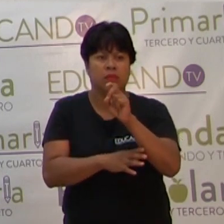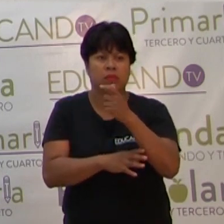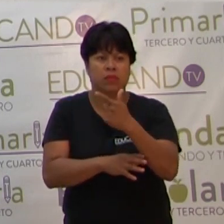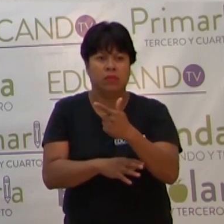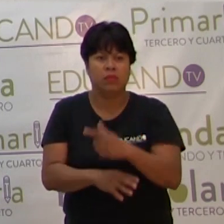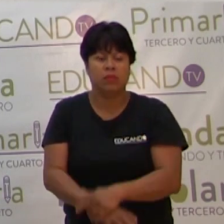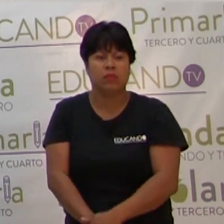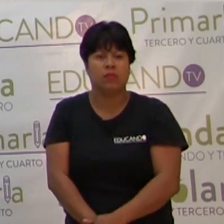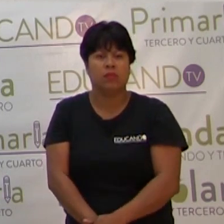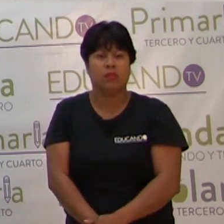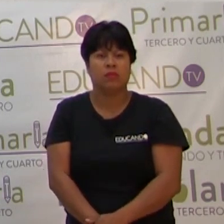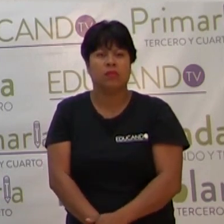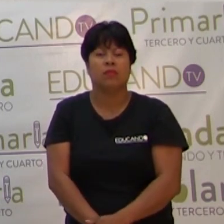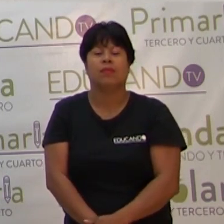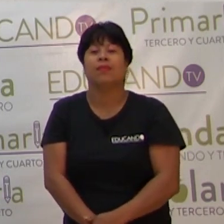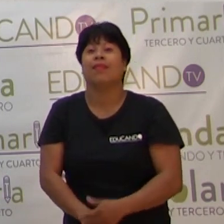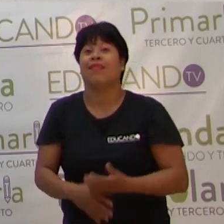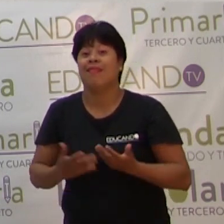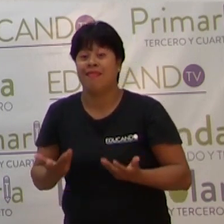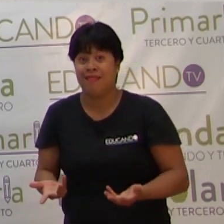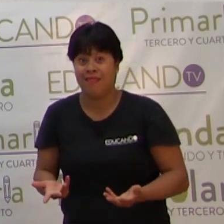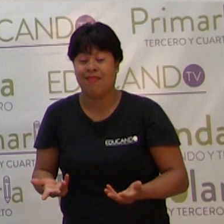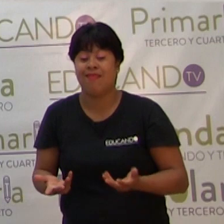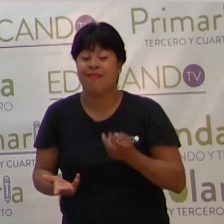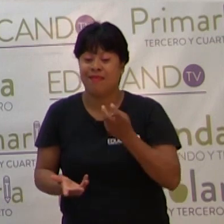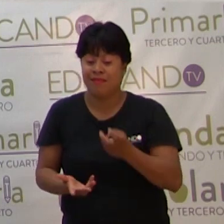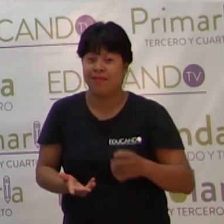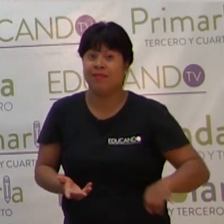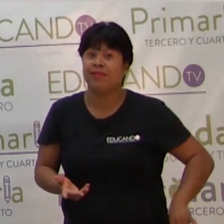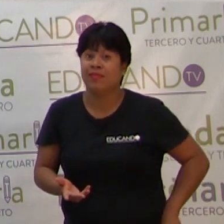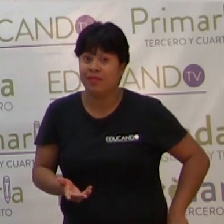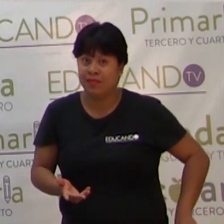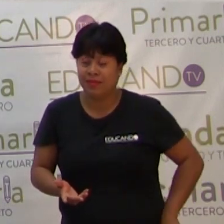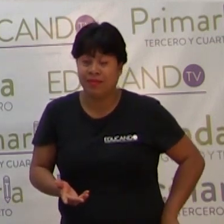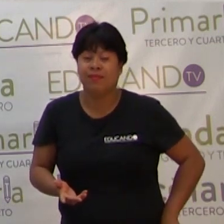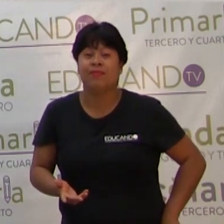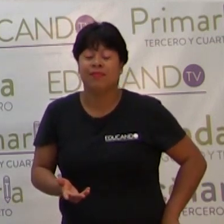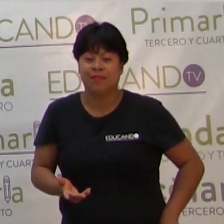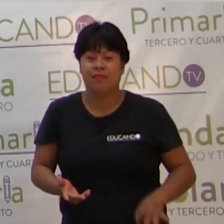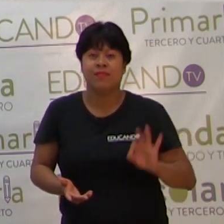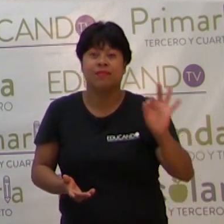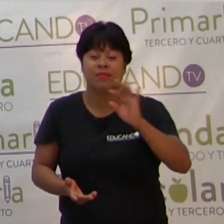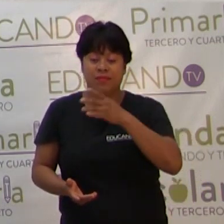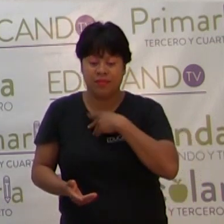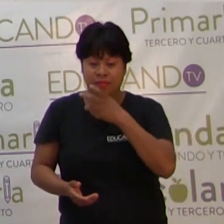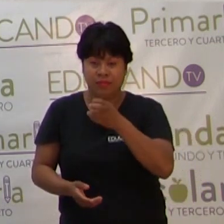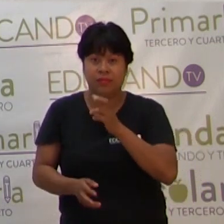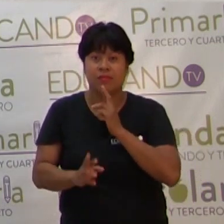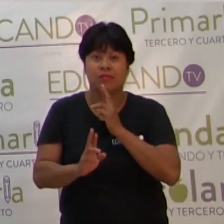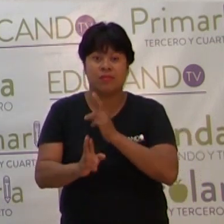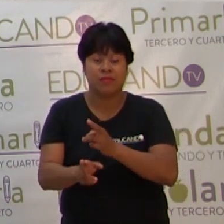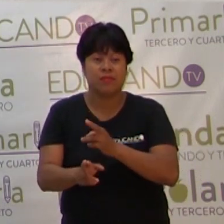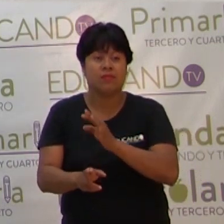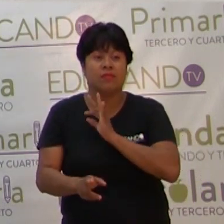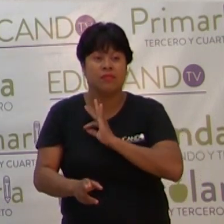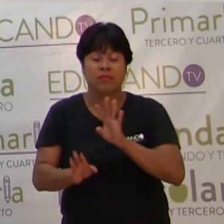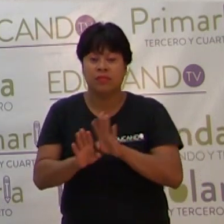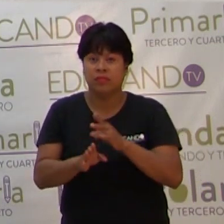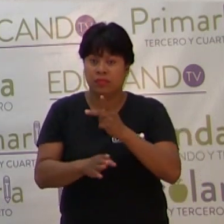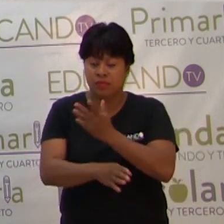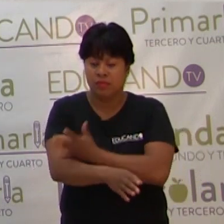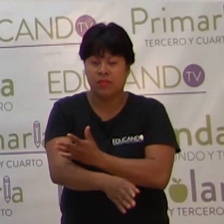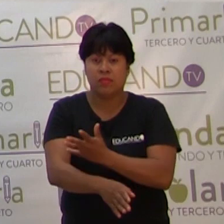733. Fíjate que lo interesante de este número, que al arrojarme este resultado, y lo puedes aplicar con tus